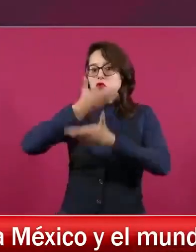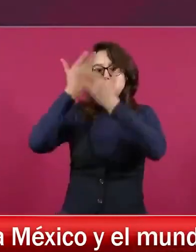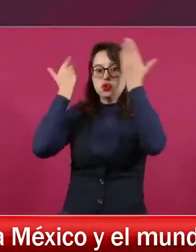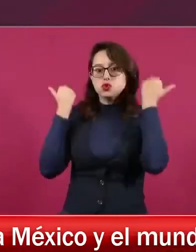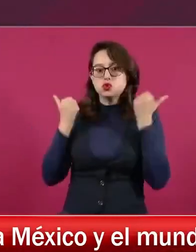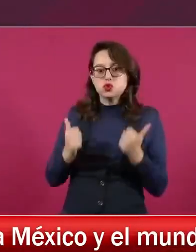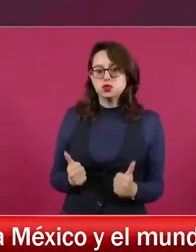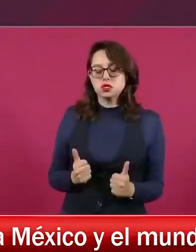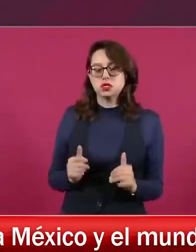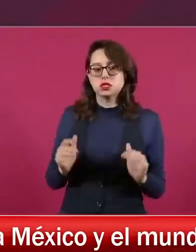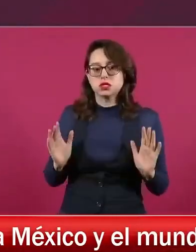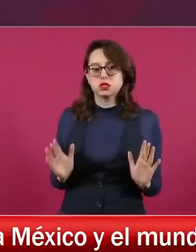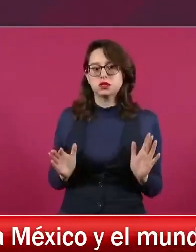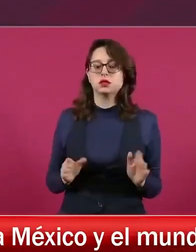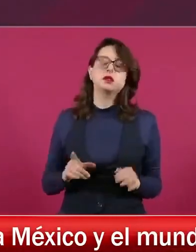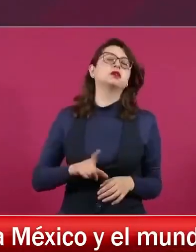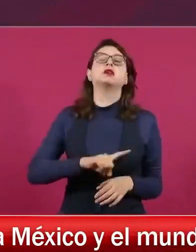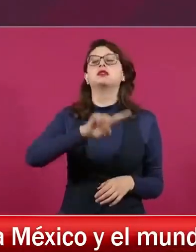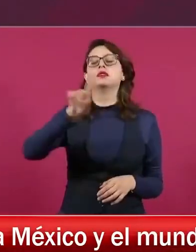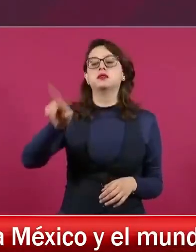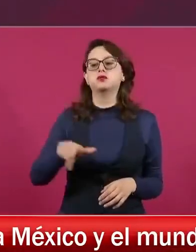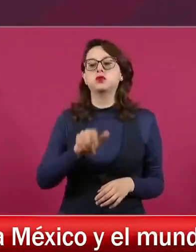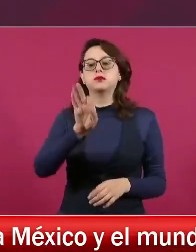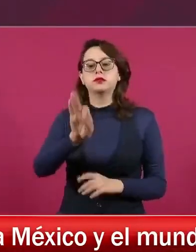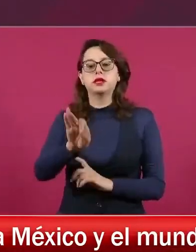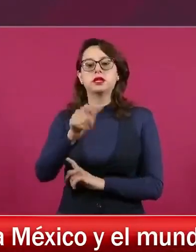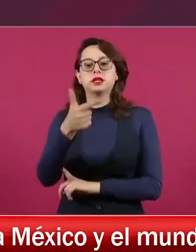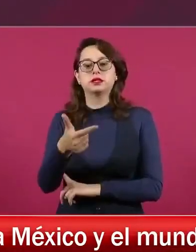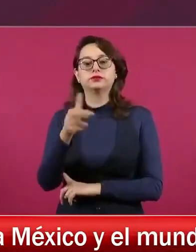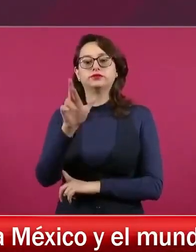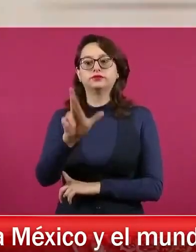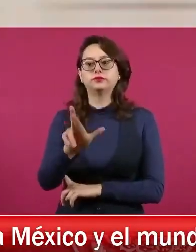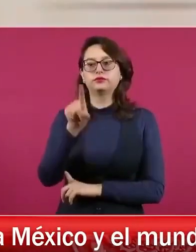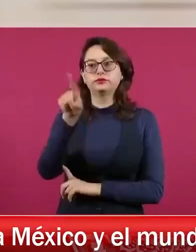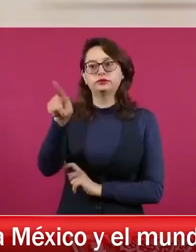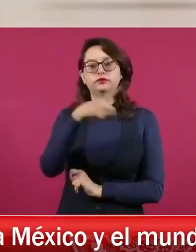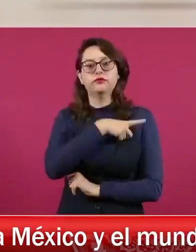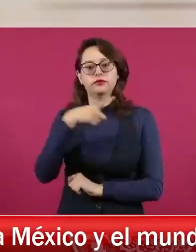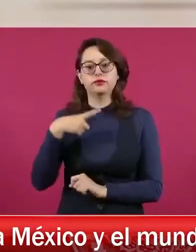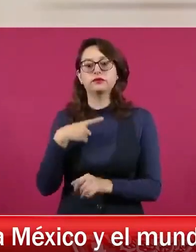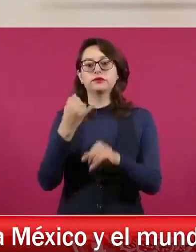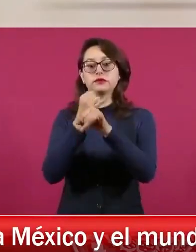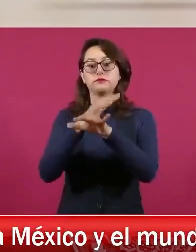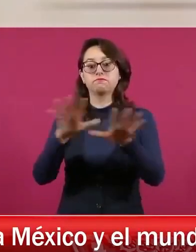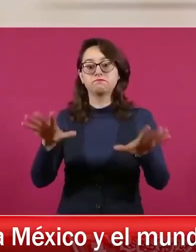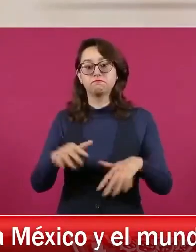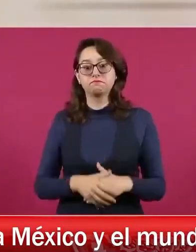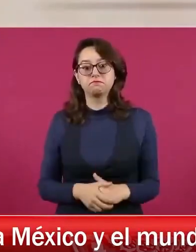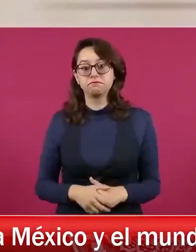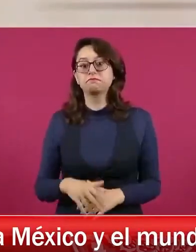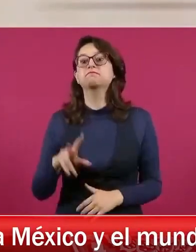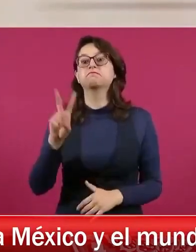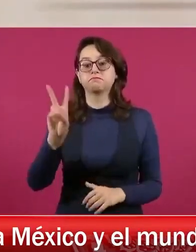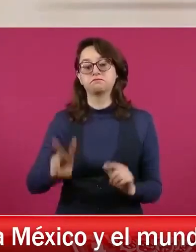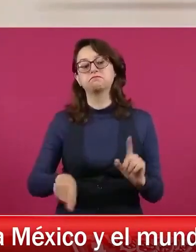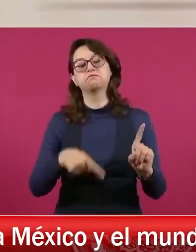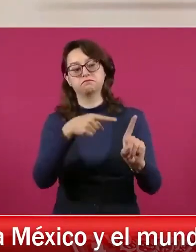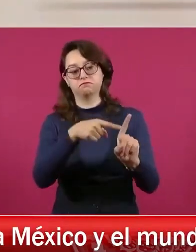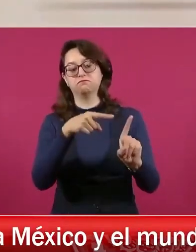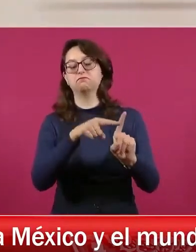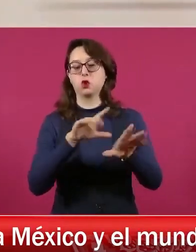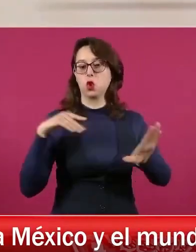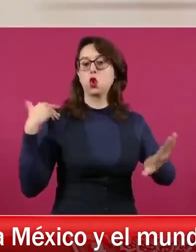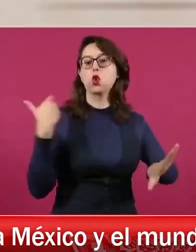iba a informar y yo creo que ya informaron y dieron a conocer que hay dos denuncias en proceso